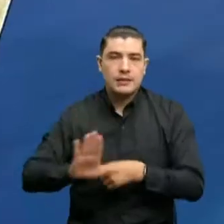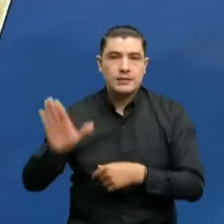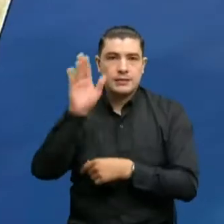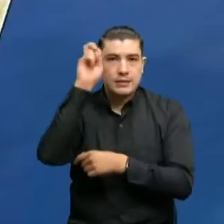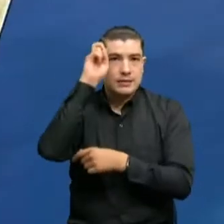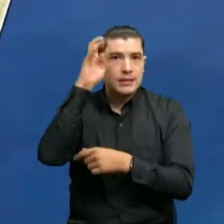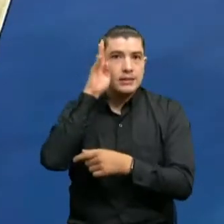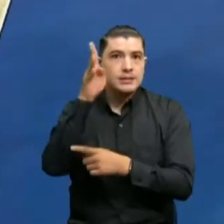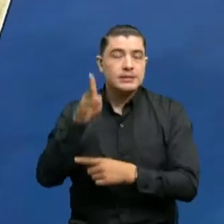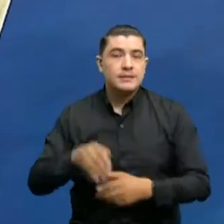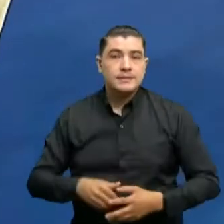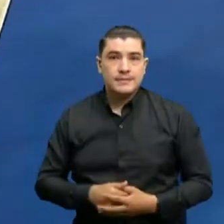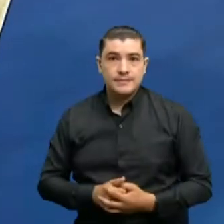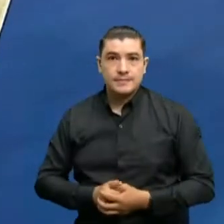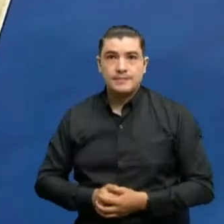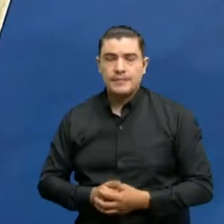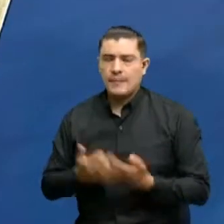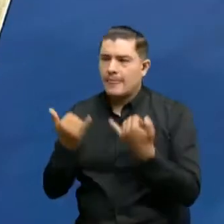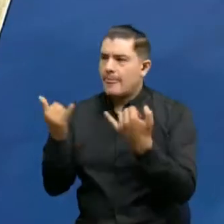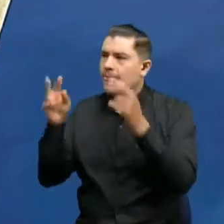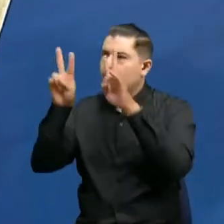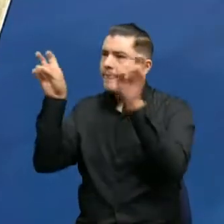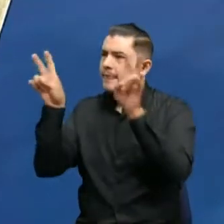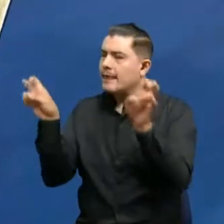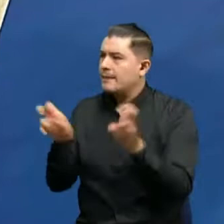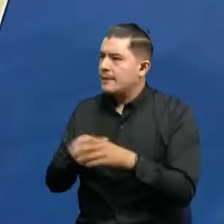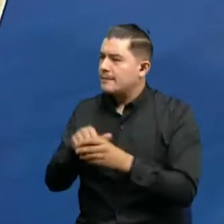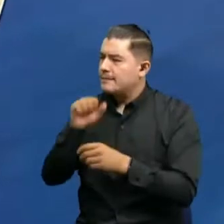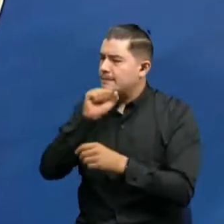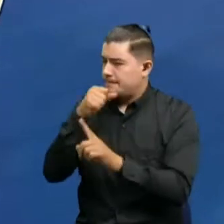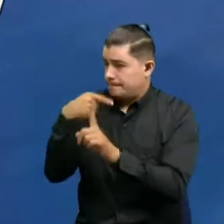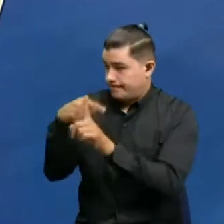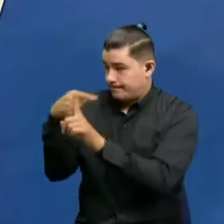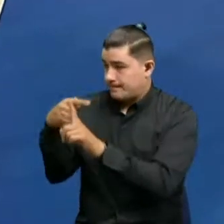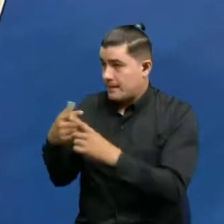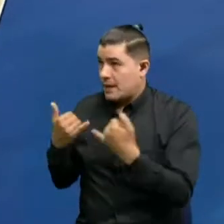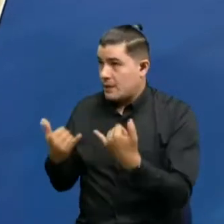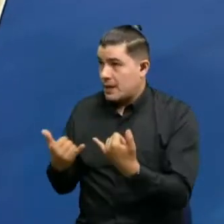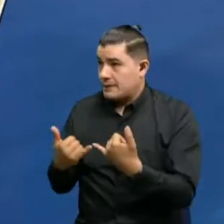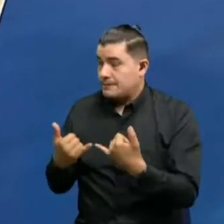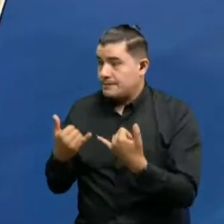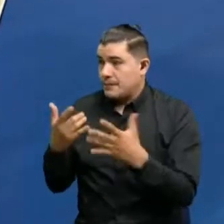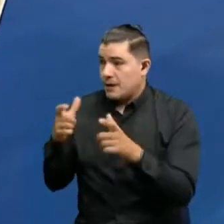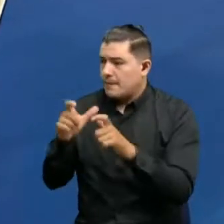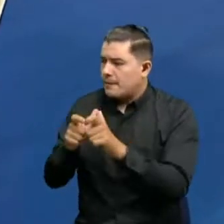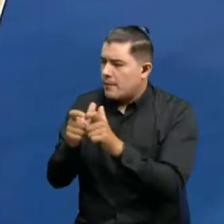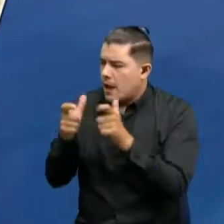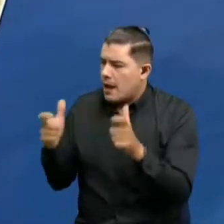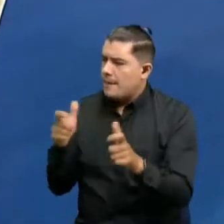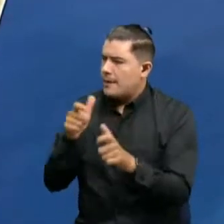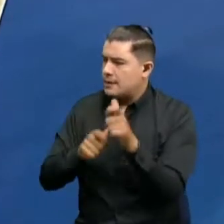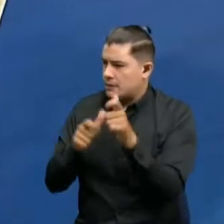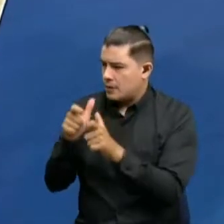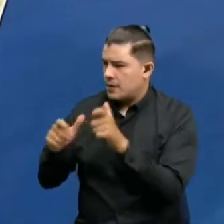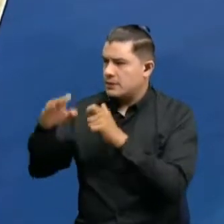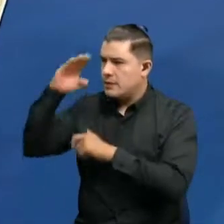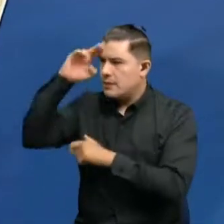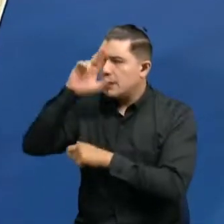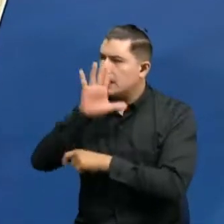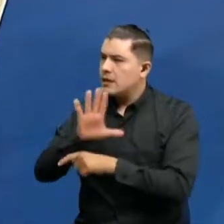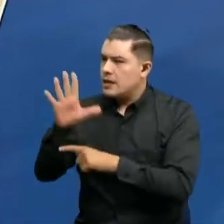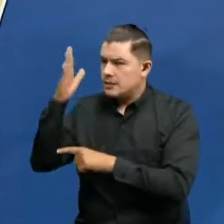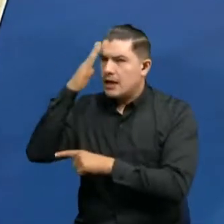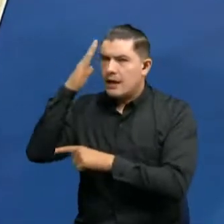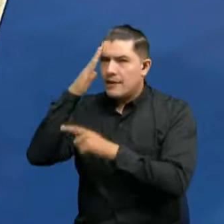que van relacionados con los uniformados que tiene la institución en cúcuta y el área metropolitana sabemos que este comando